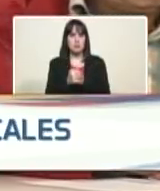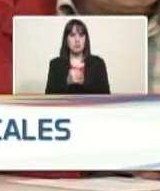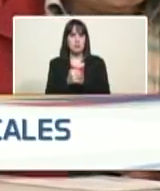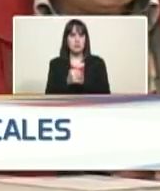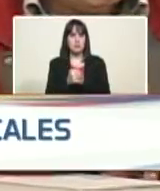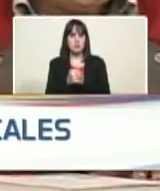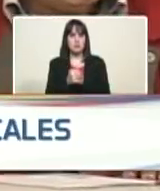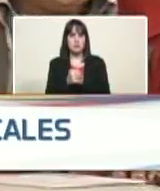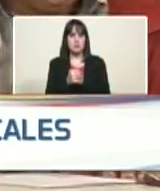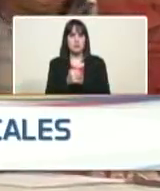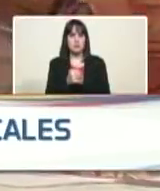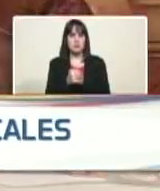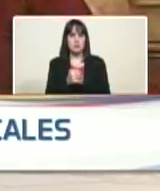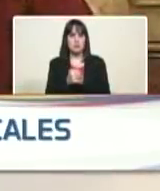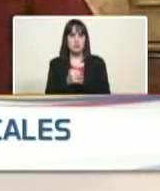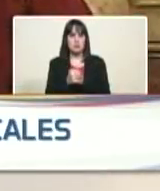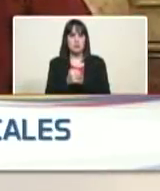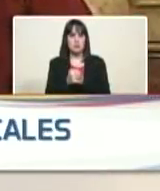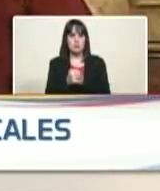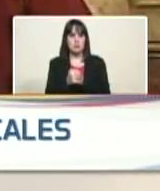¿Saben a eso?